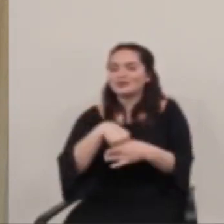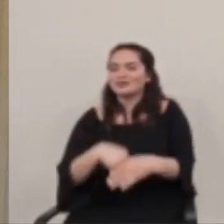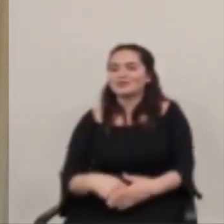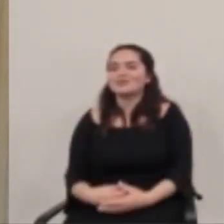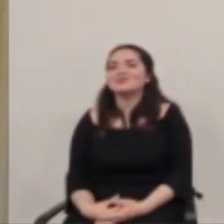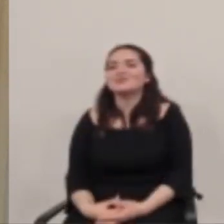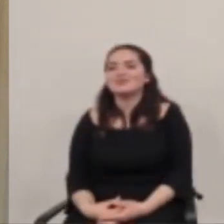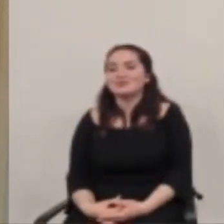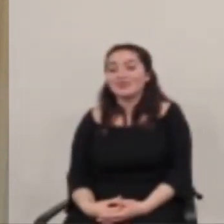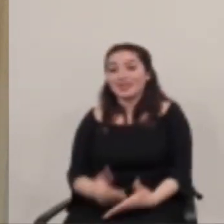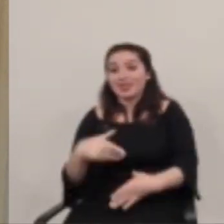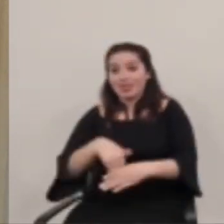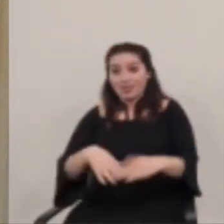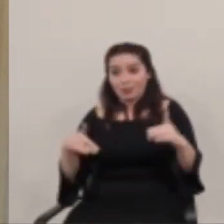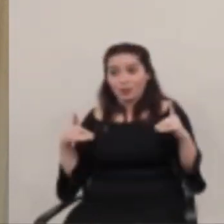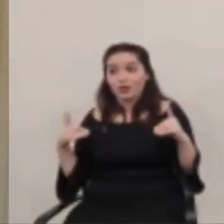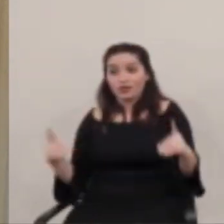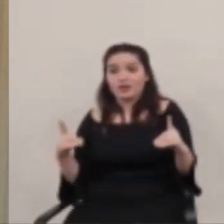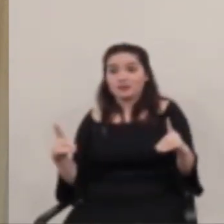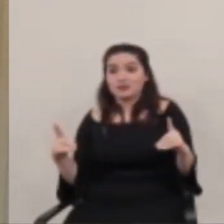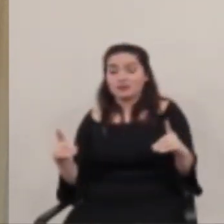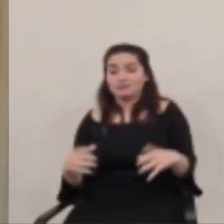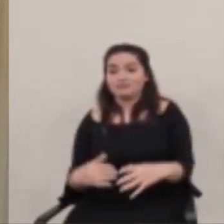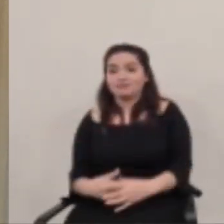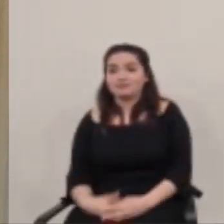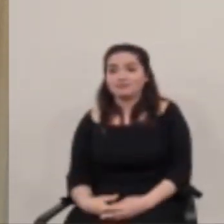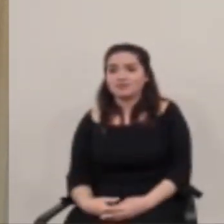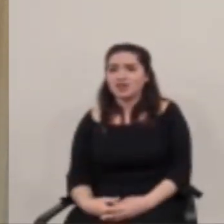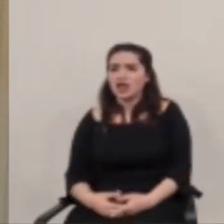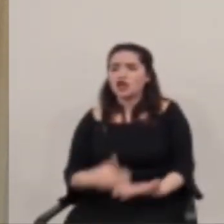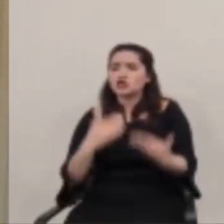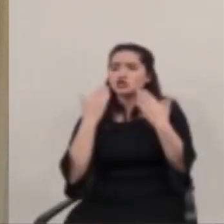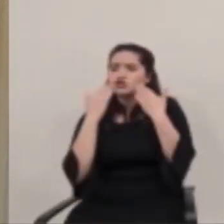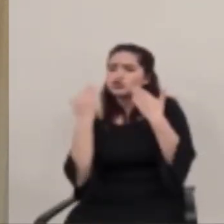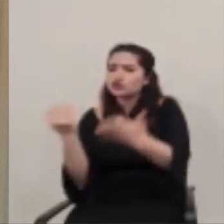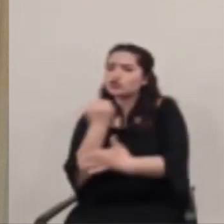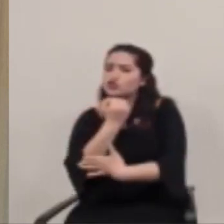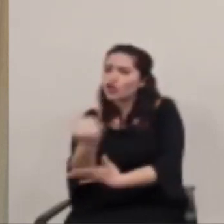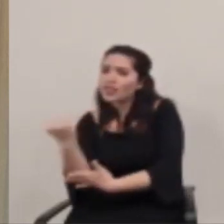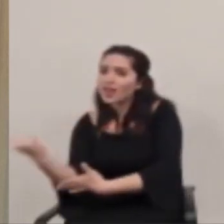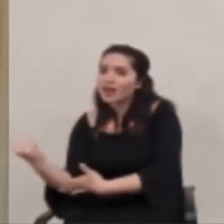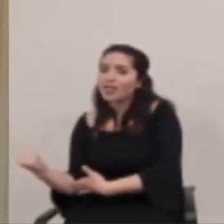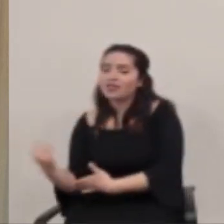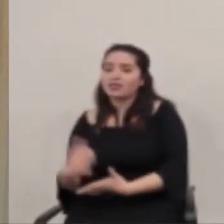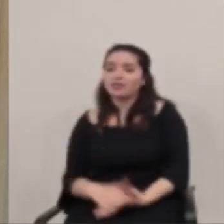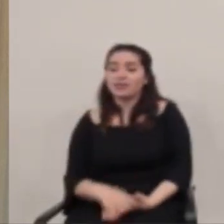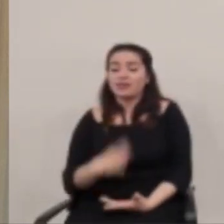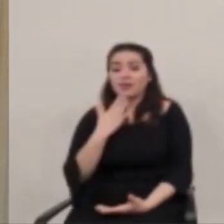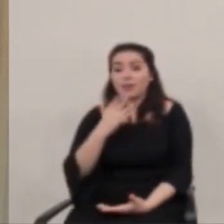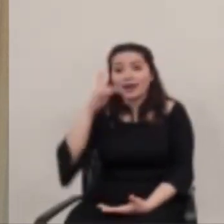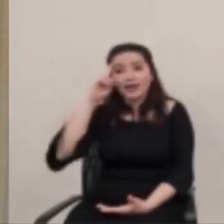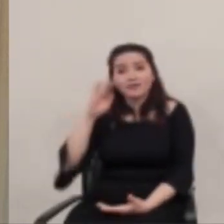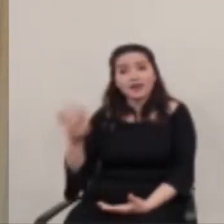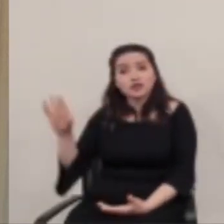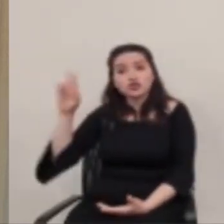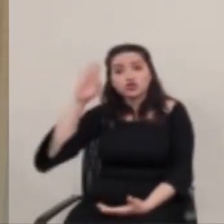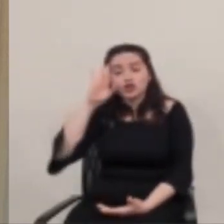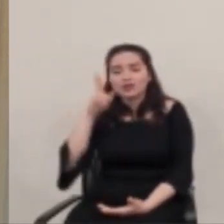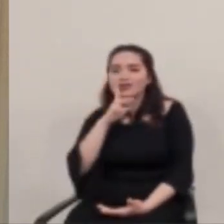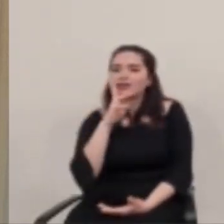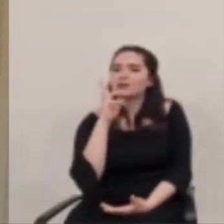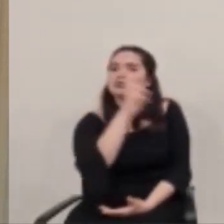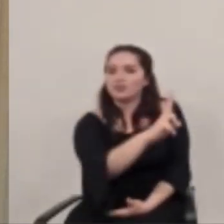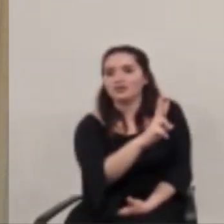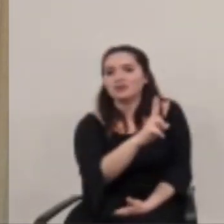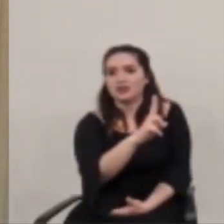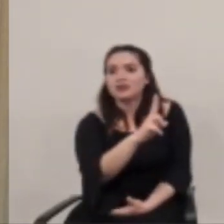La democracia, la solidaridad y la reflexión son las respuestas